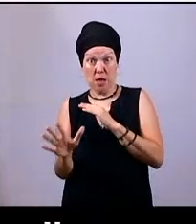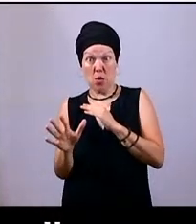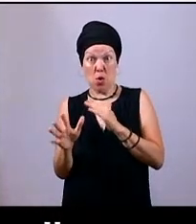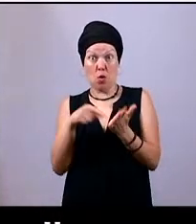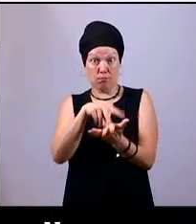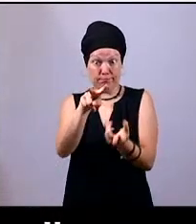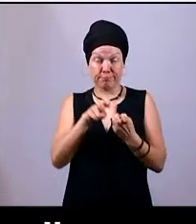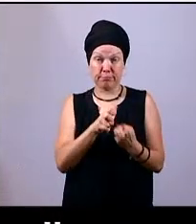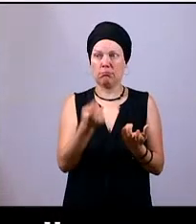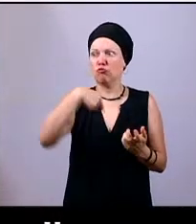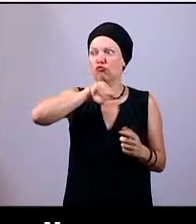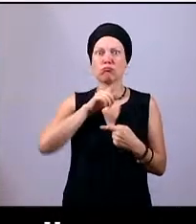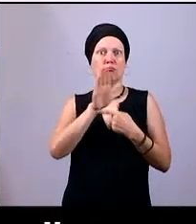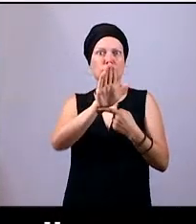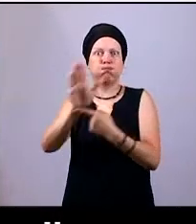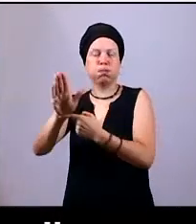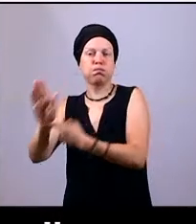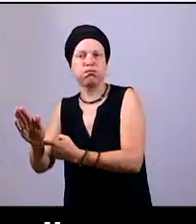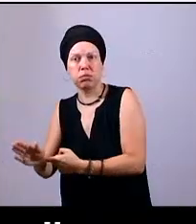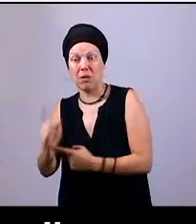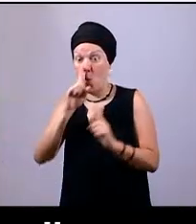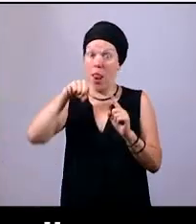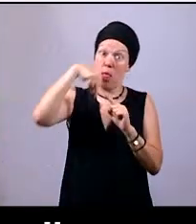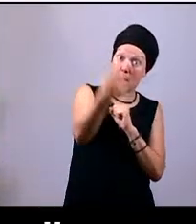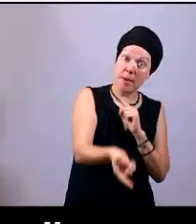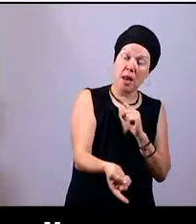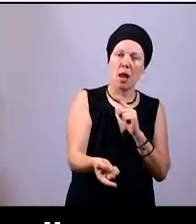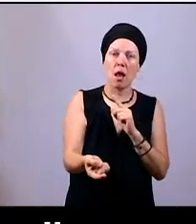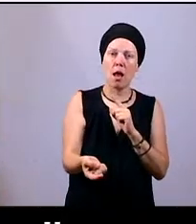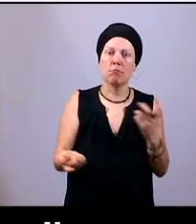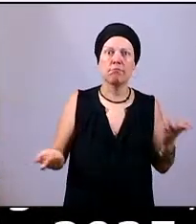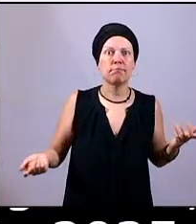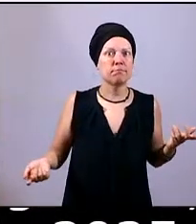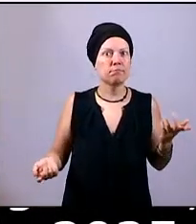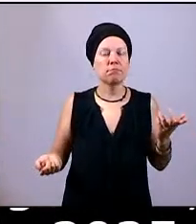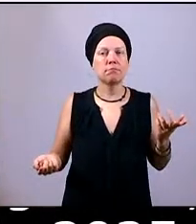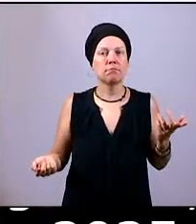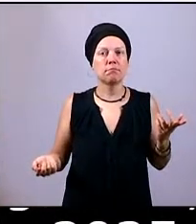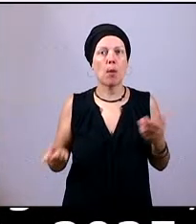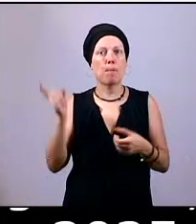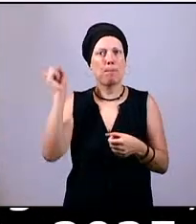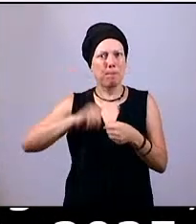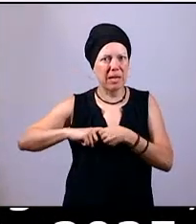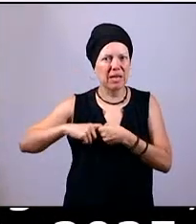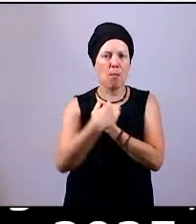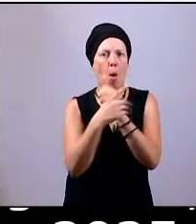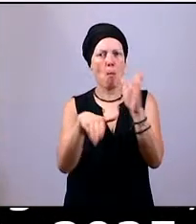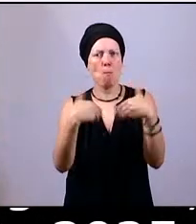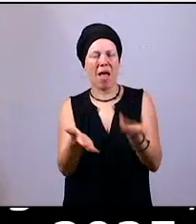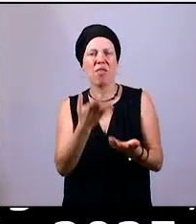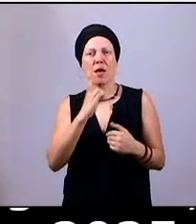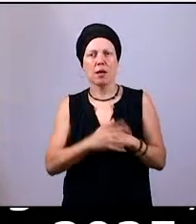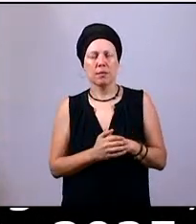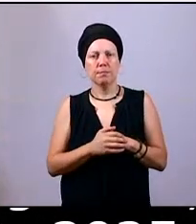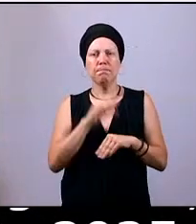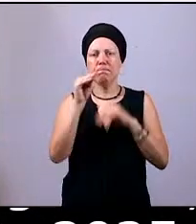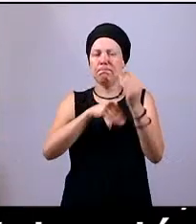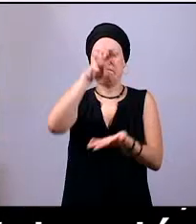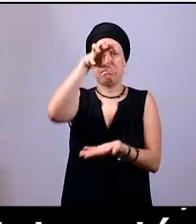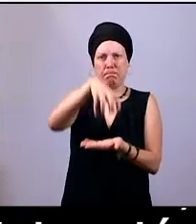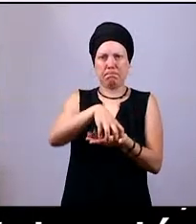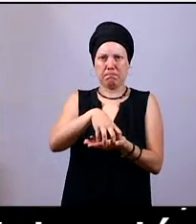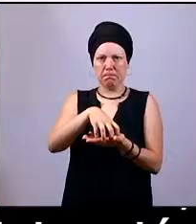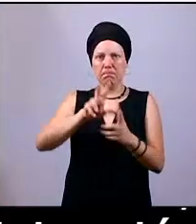que presentaremos el año que viene, haya una mayor participación de la llamada Agencia Tributaria